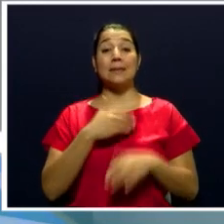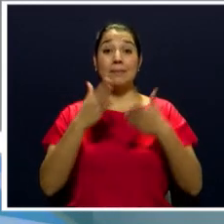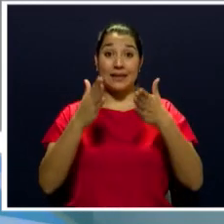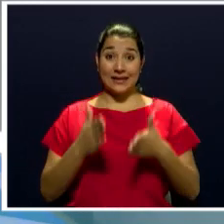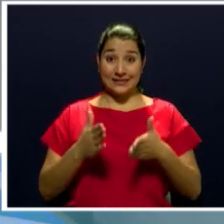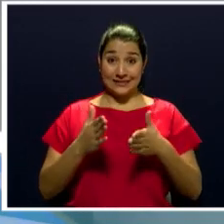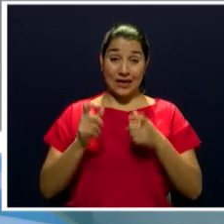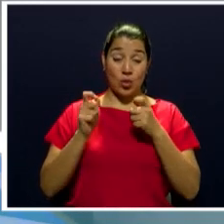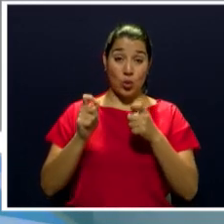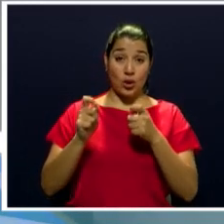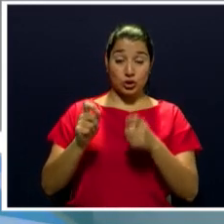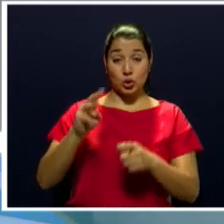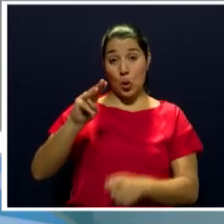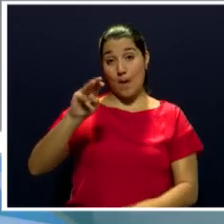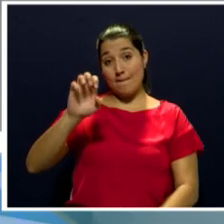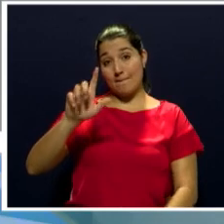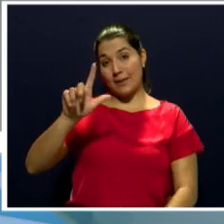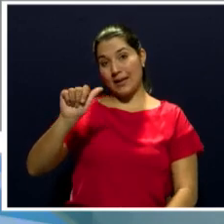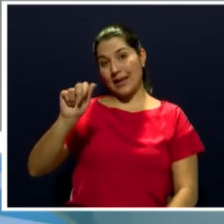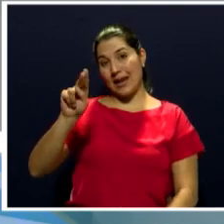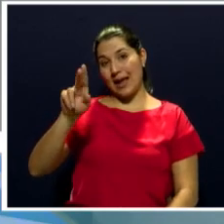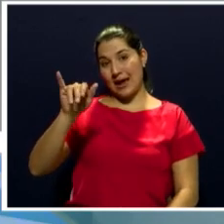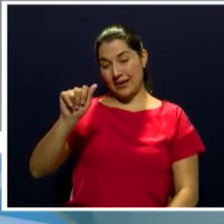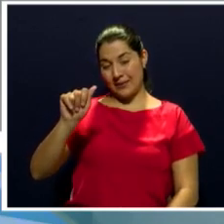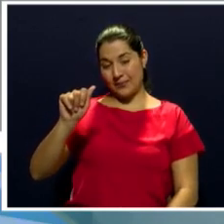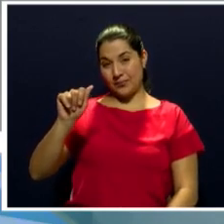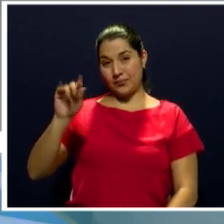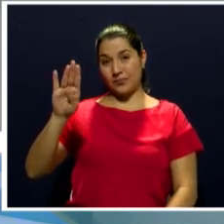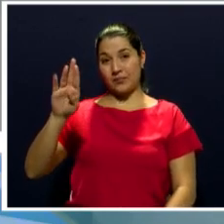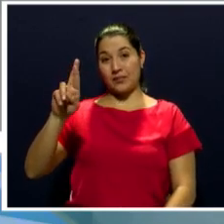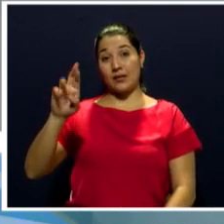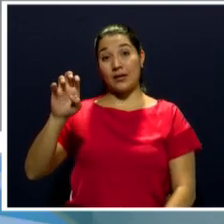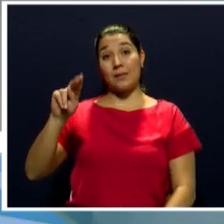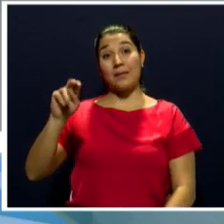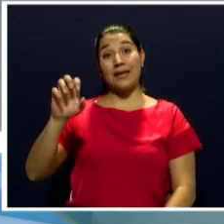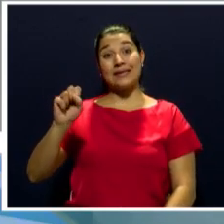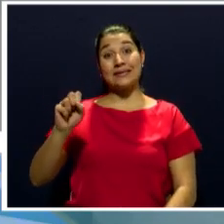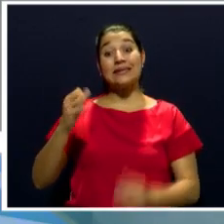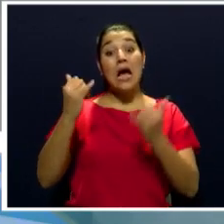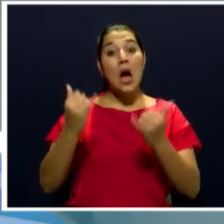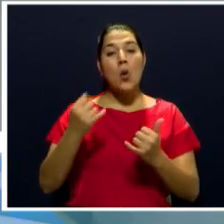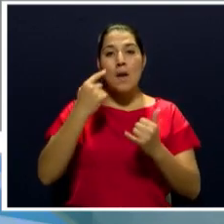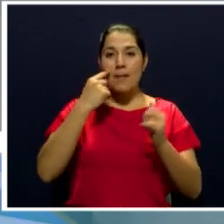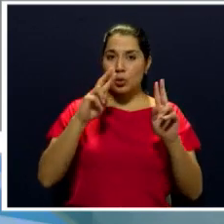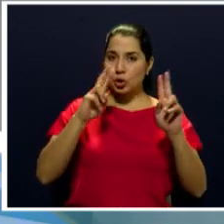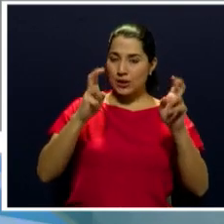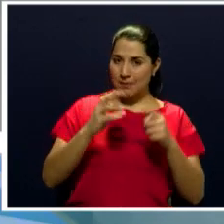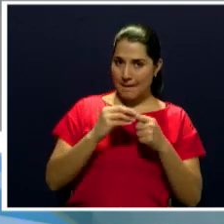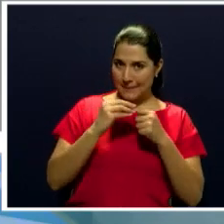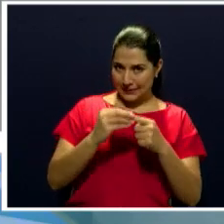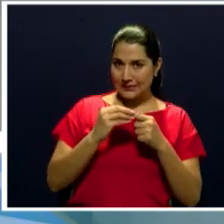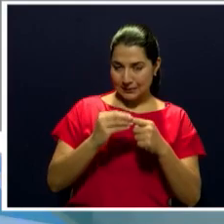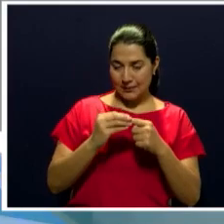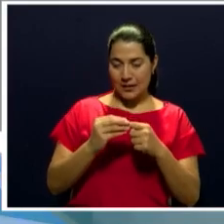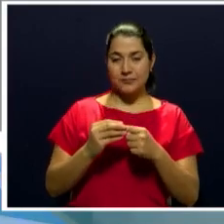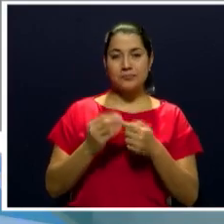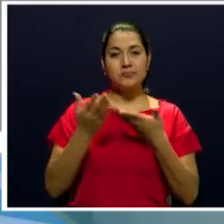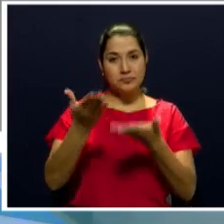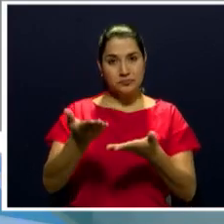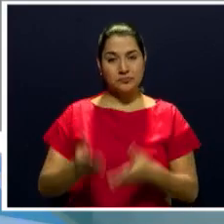Brenes. Pero antes vamos a ver nuestros titulares con estas y otras importantes